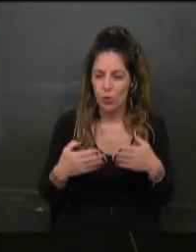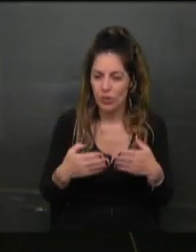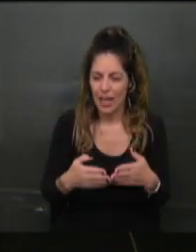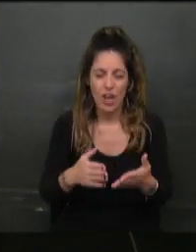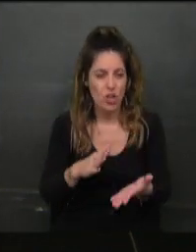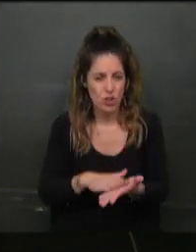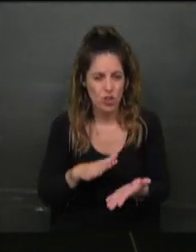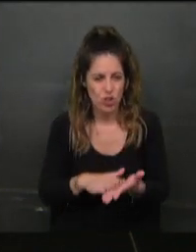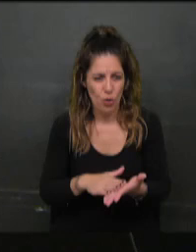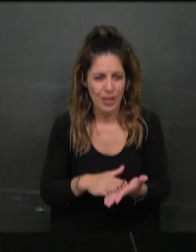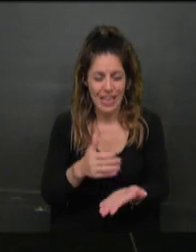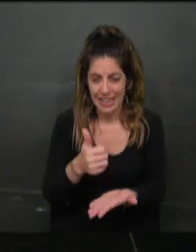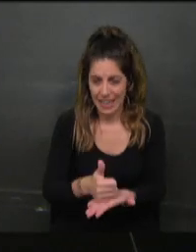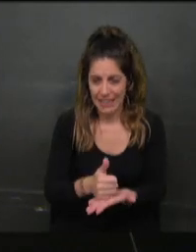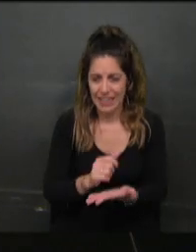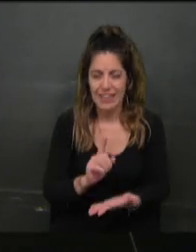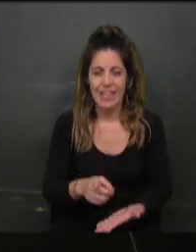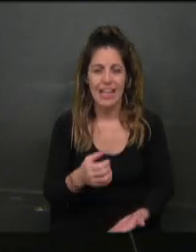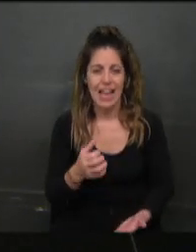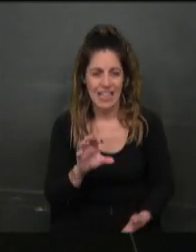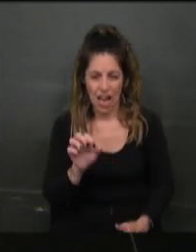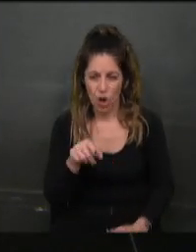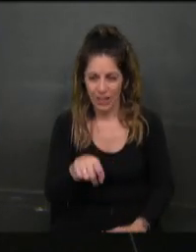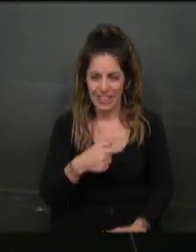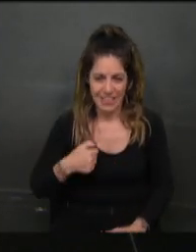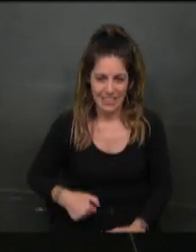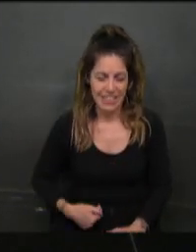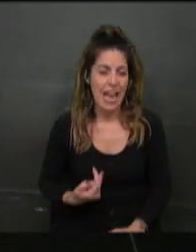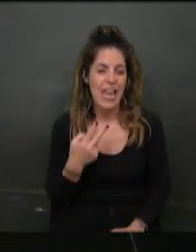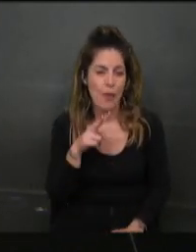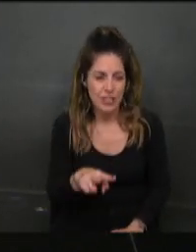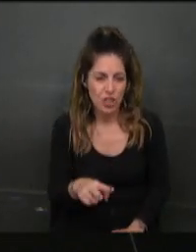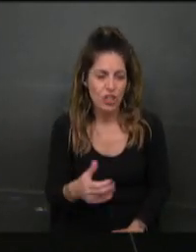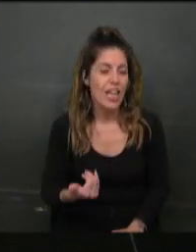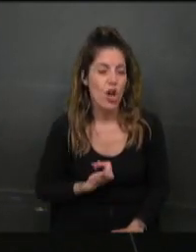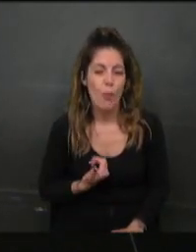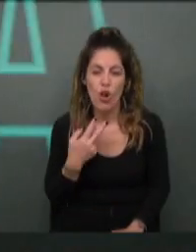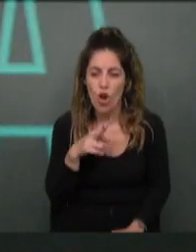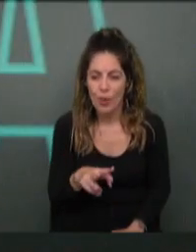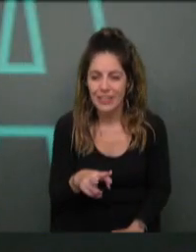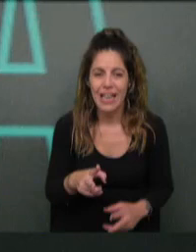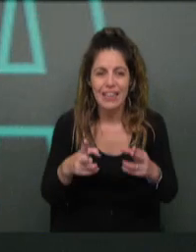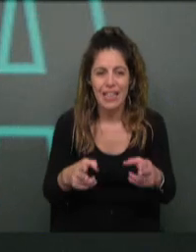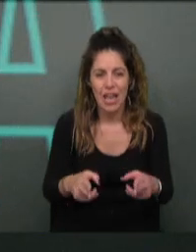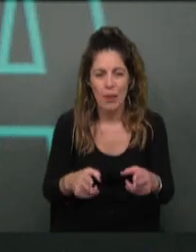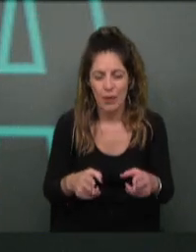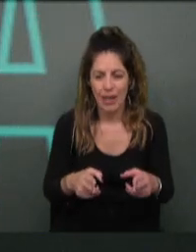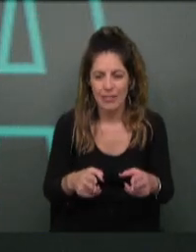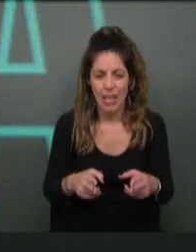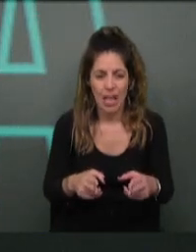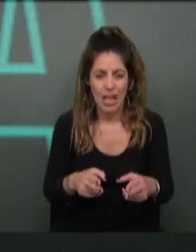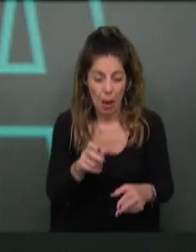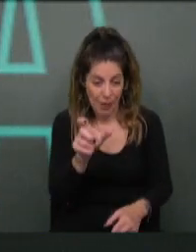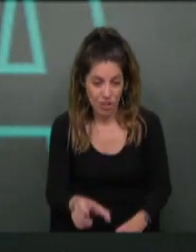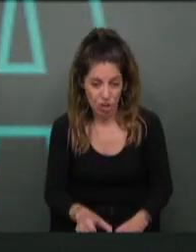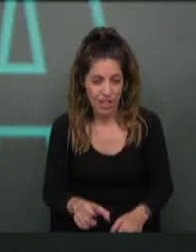sobre la estadía de Galiano en en China la visión de Galiano y cómo lo veían en la época los propios eh chinos en